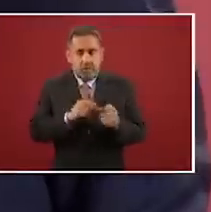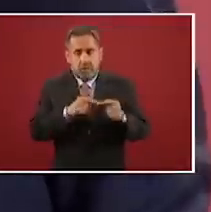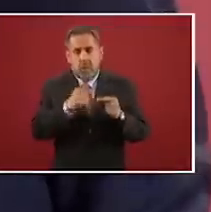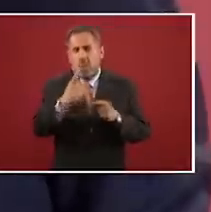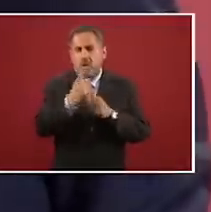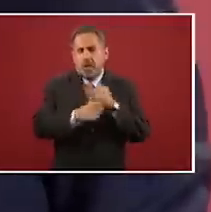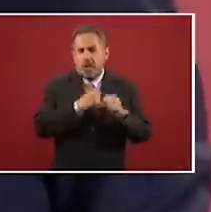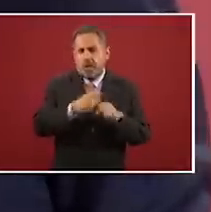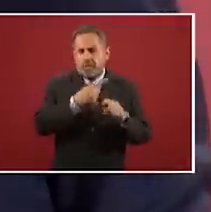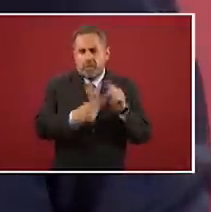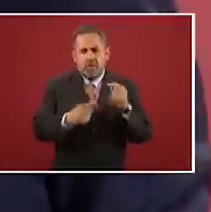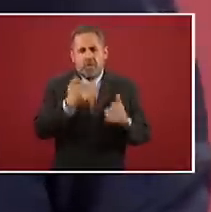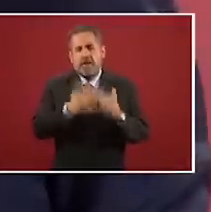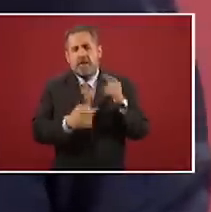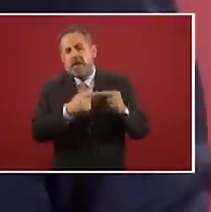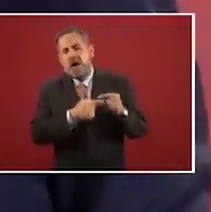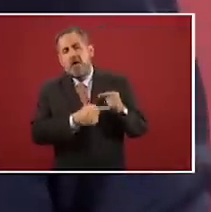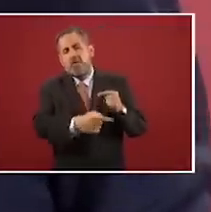medio de falta.